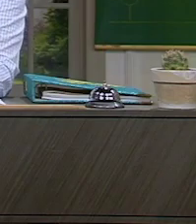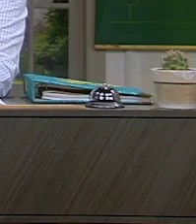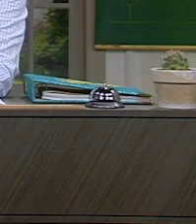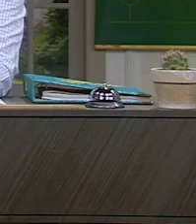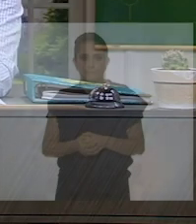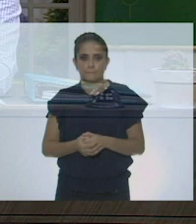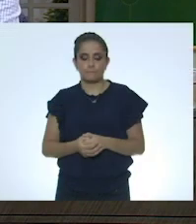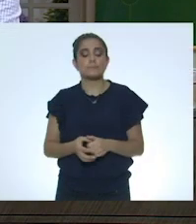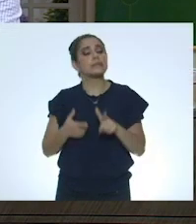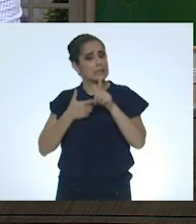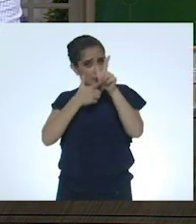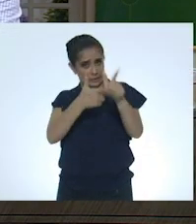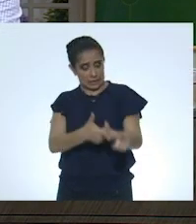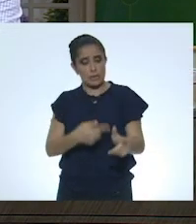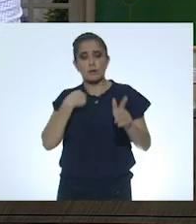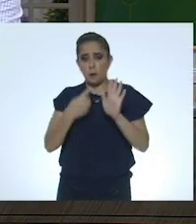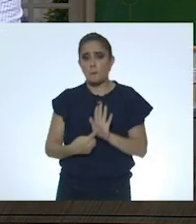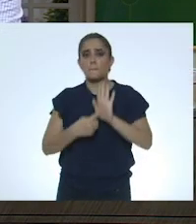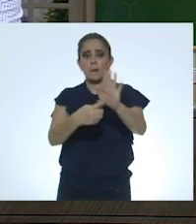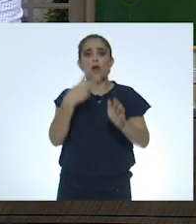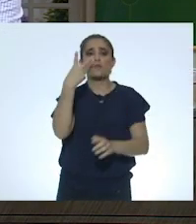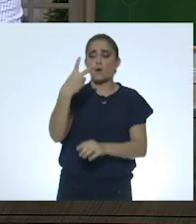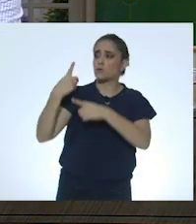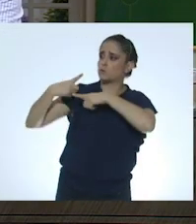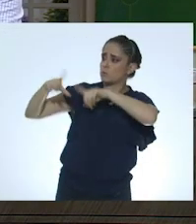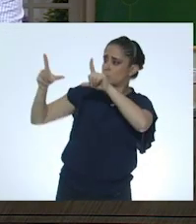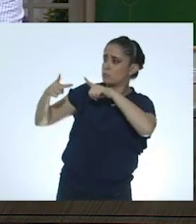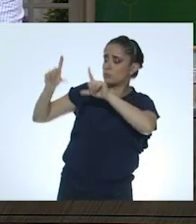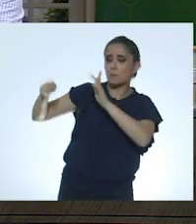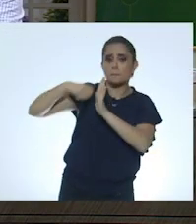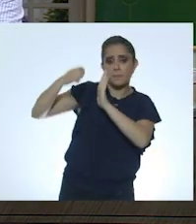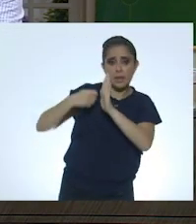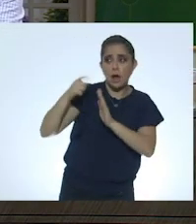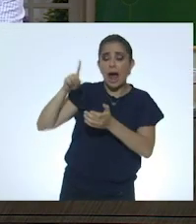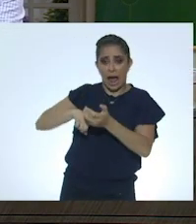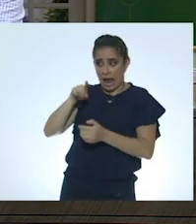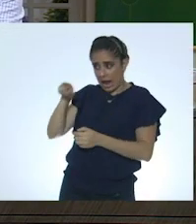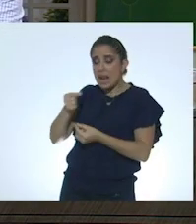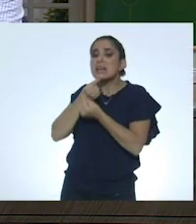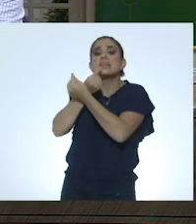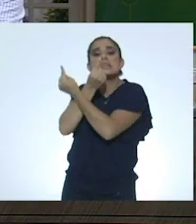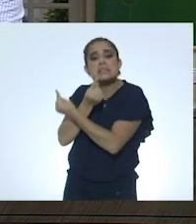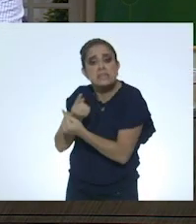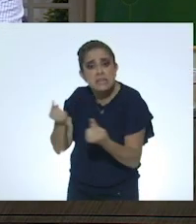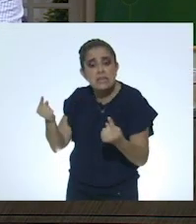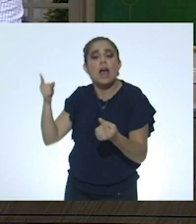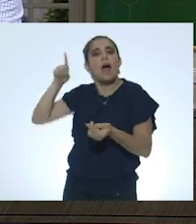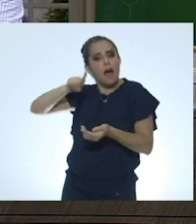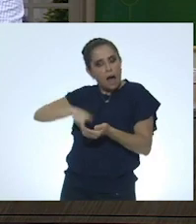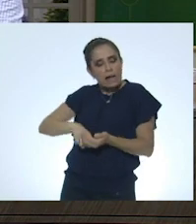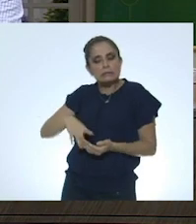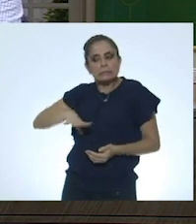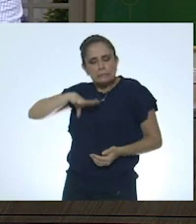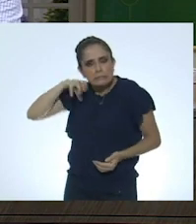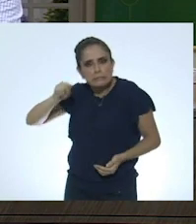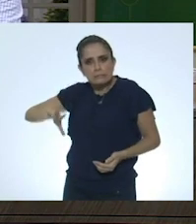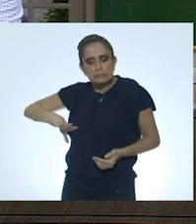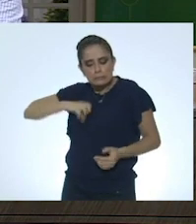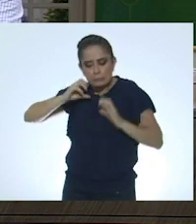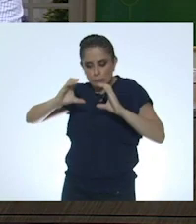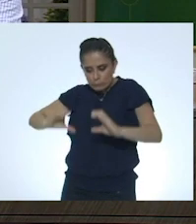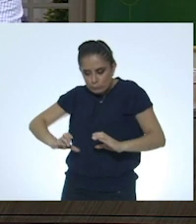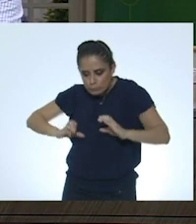A continuación, te presentamos dos videos más en los que niñas y niños como tú se encuentran con algunos retos para cuidar